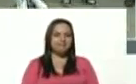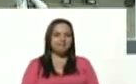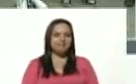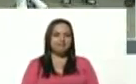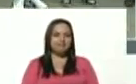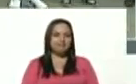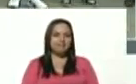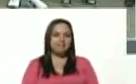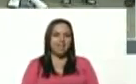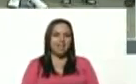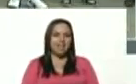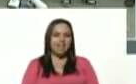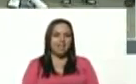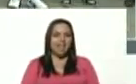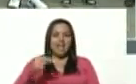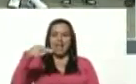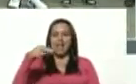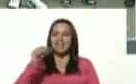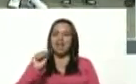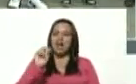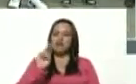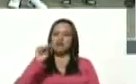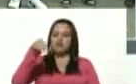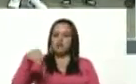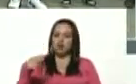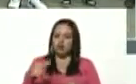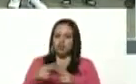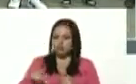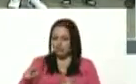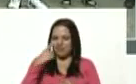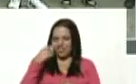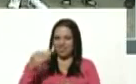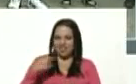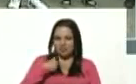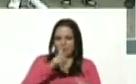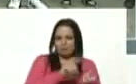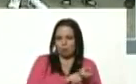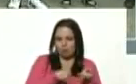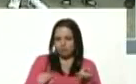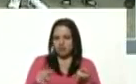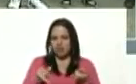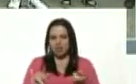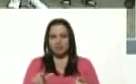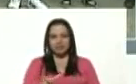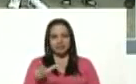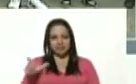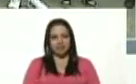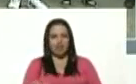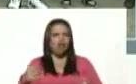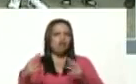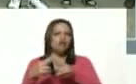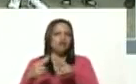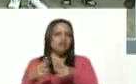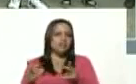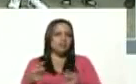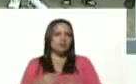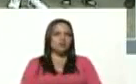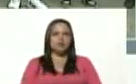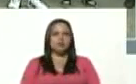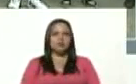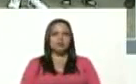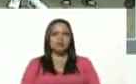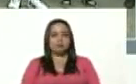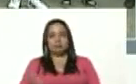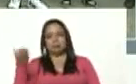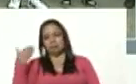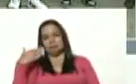Nahum lo conocimos, de verdad, Silvia. Silita, aquí está Silita. ¿No? Lo conocimos hace más de